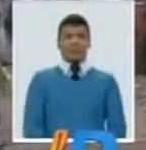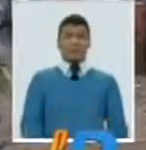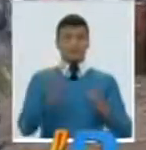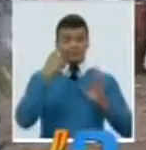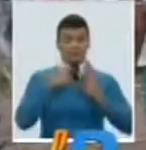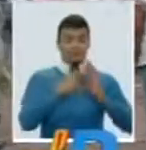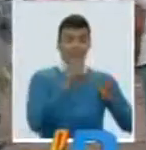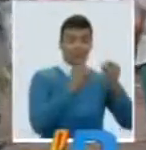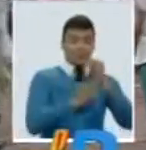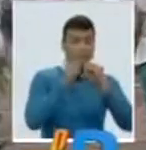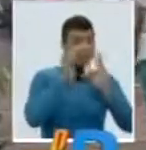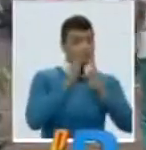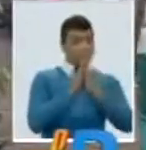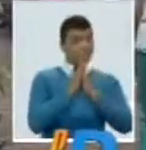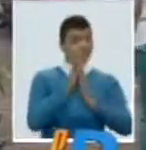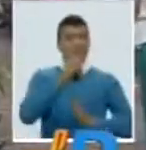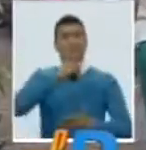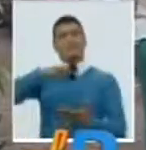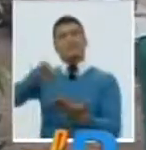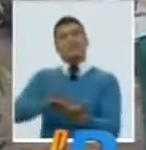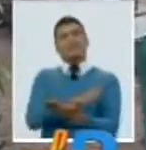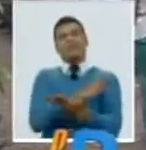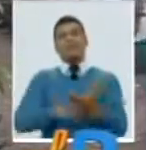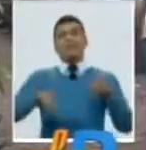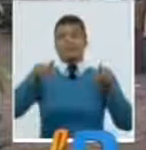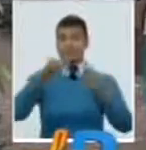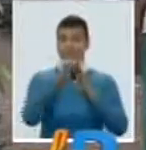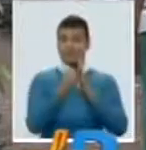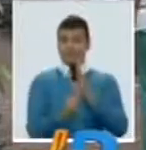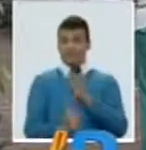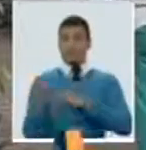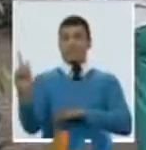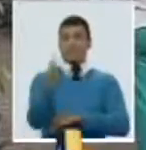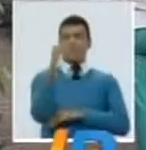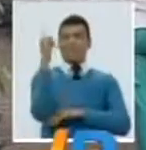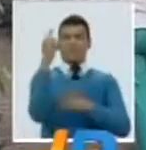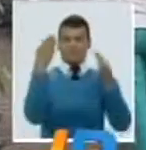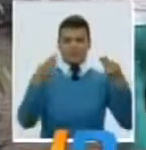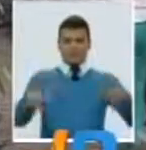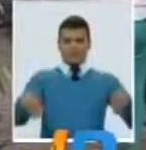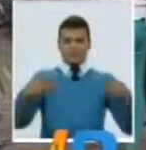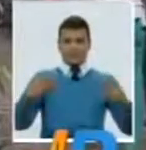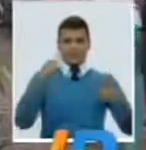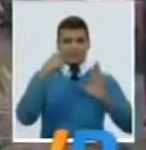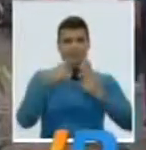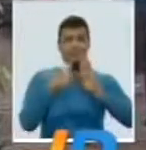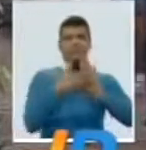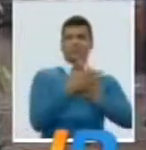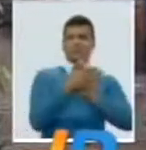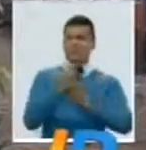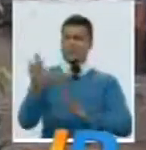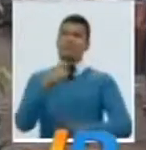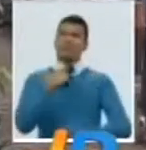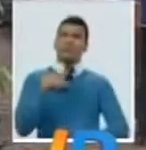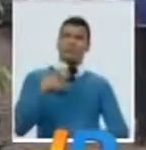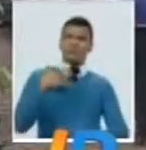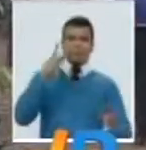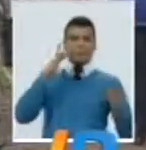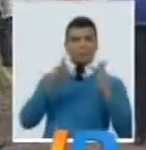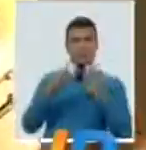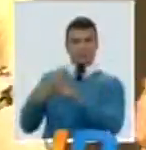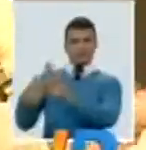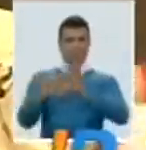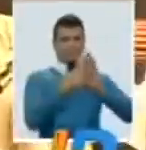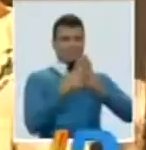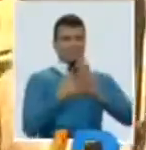Muestra Agrícola, yo les cuento que los conciertos también hacen parte de la programación de la versión 59 de la Feria de Tuluá. Géneros para todos los gustos hacen parte del